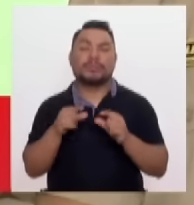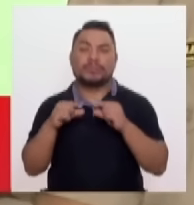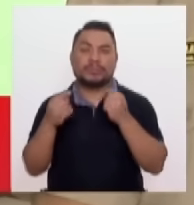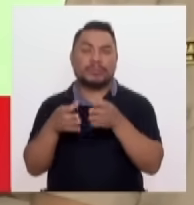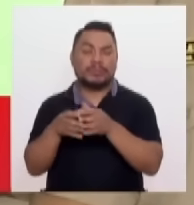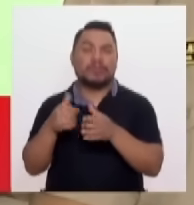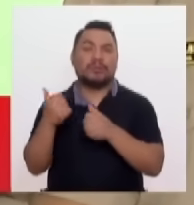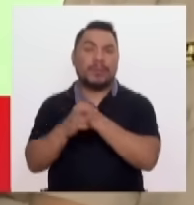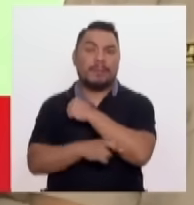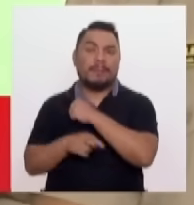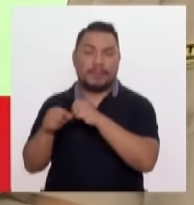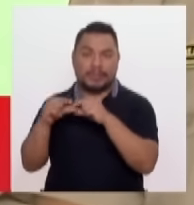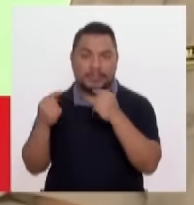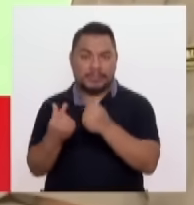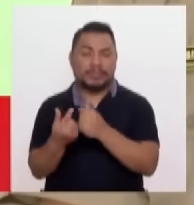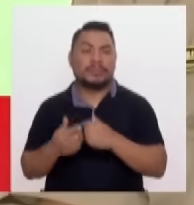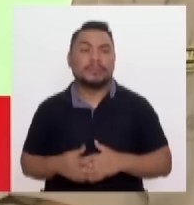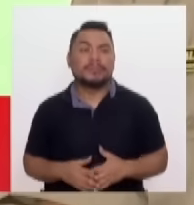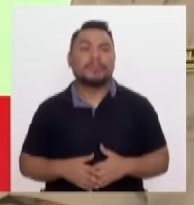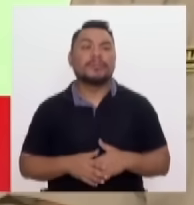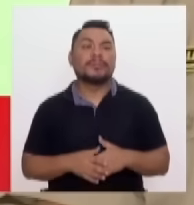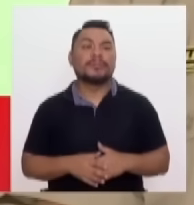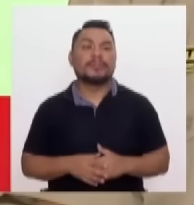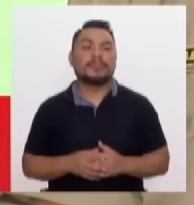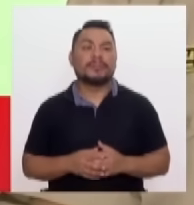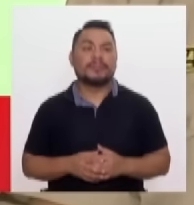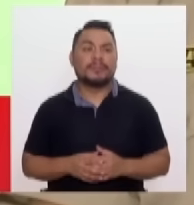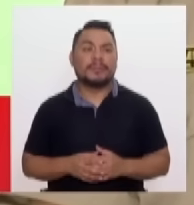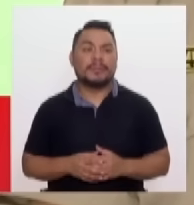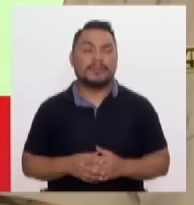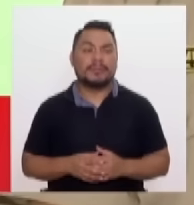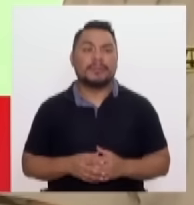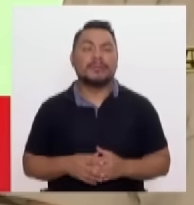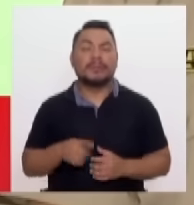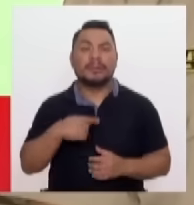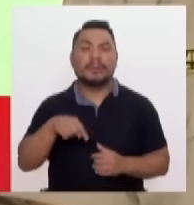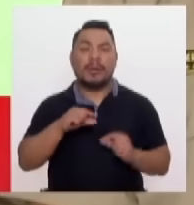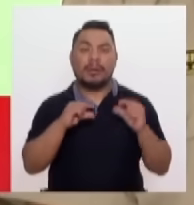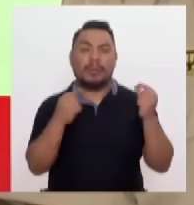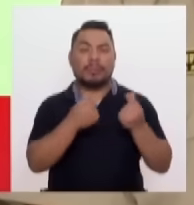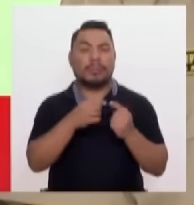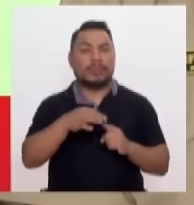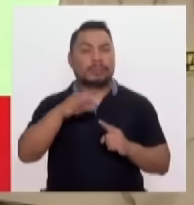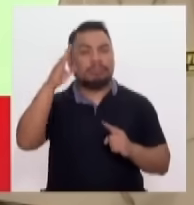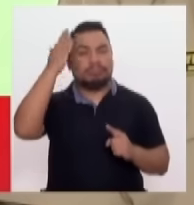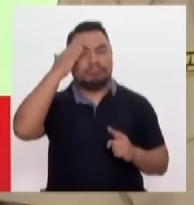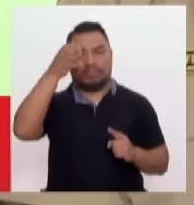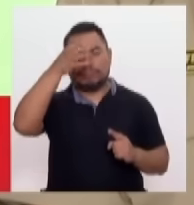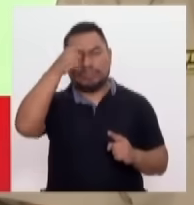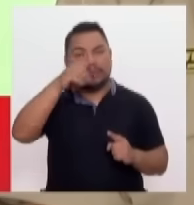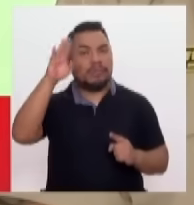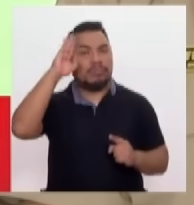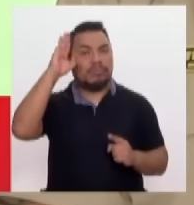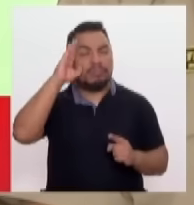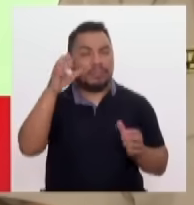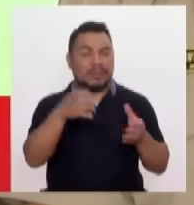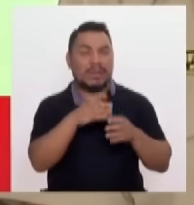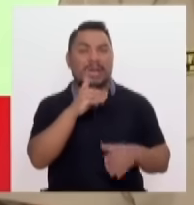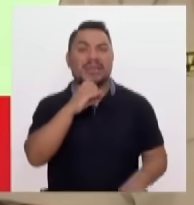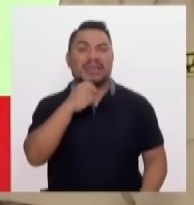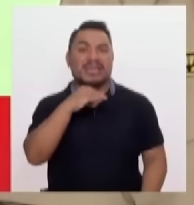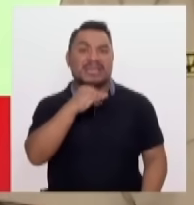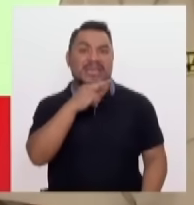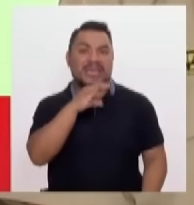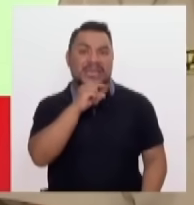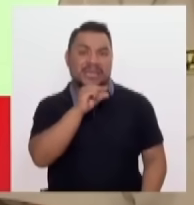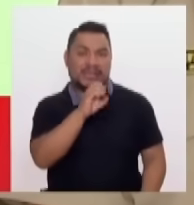Extranjera, previo diagnóstico situacional de la División de Inteligencia de la DIRINCRI, al mando del señor coronel